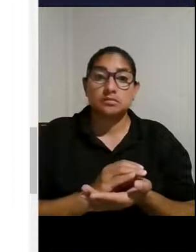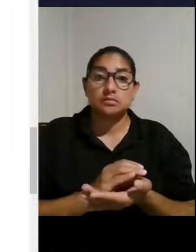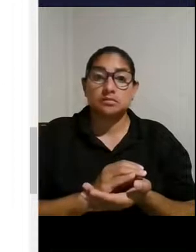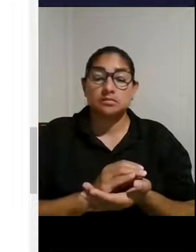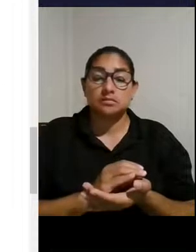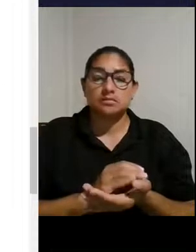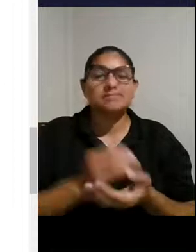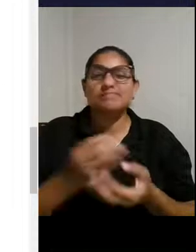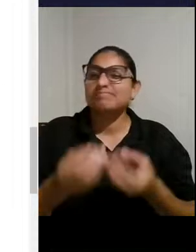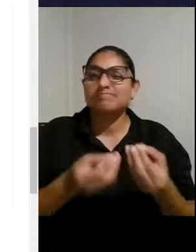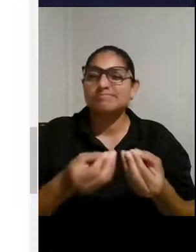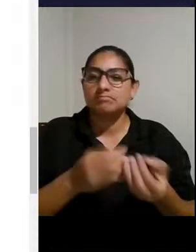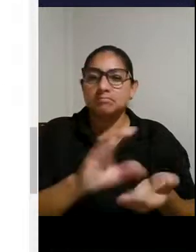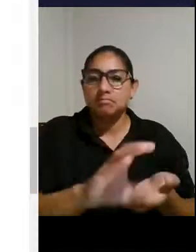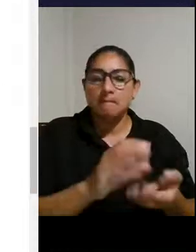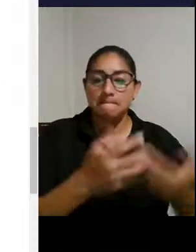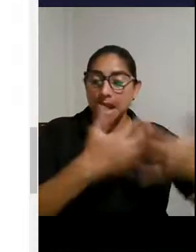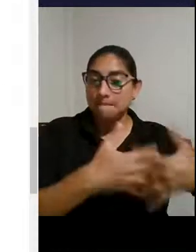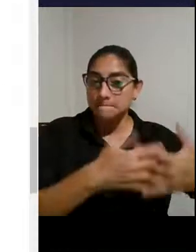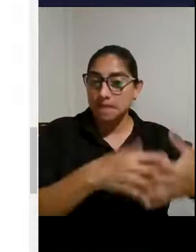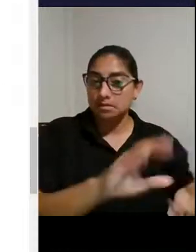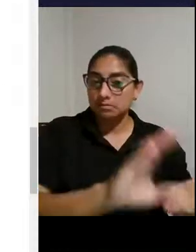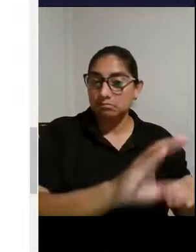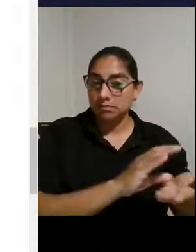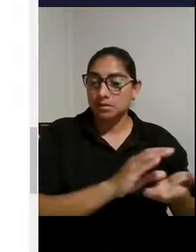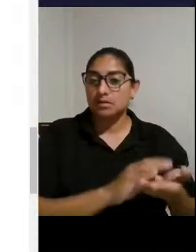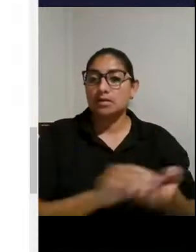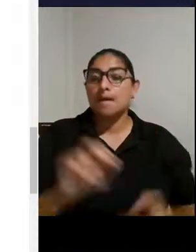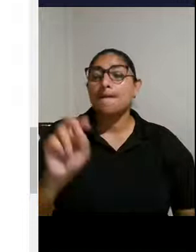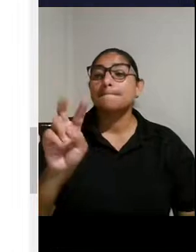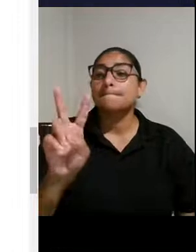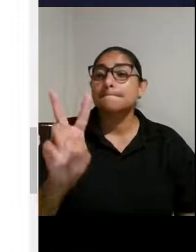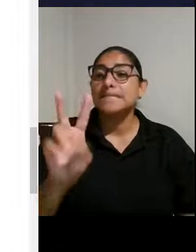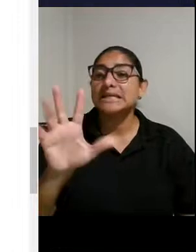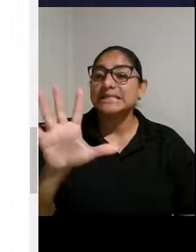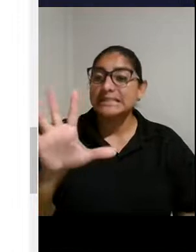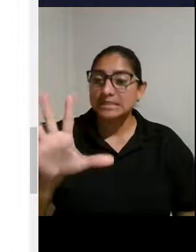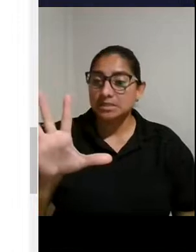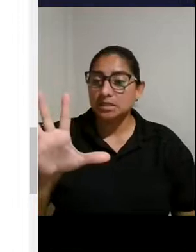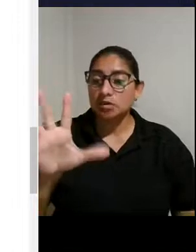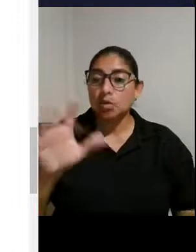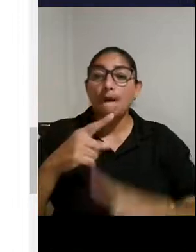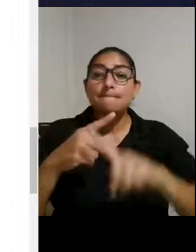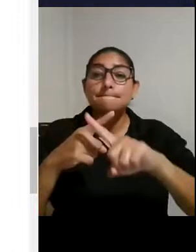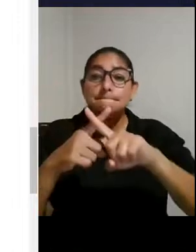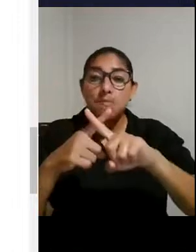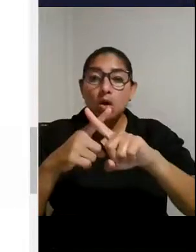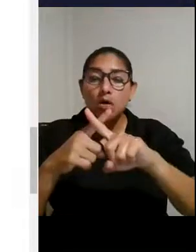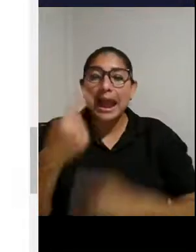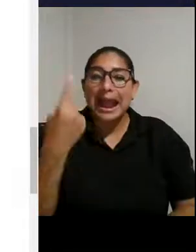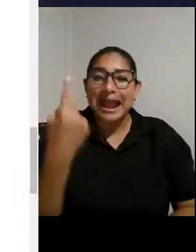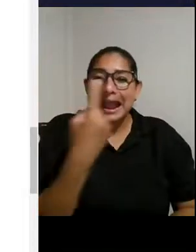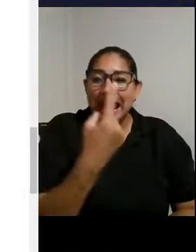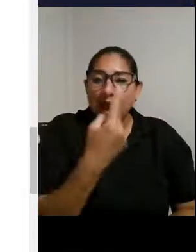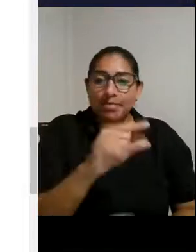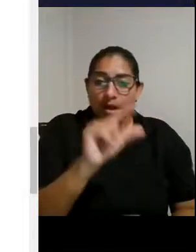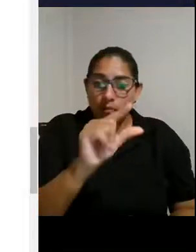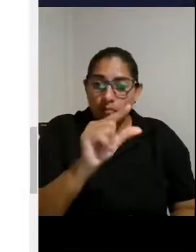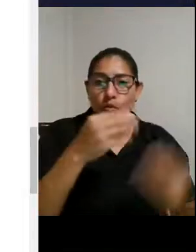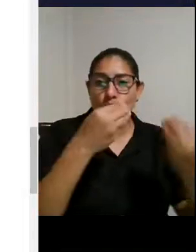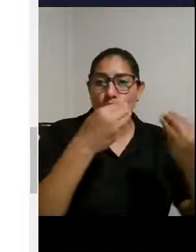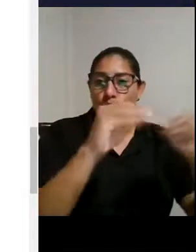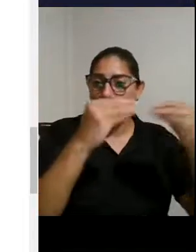lo que va a recibir la empresa es 25 por cada unidad vendida, ¿verdad? Entonces,